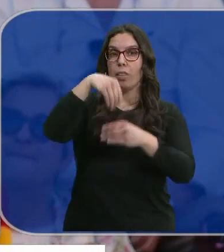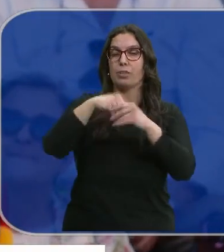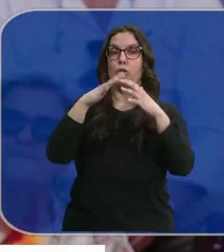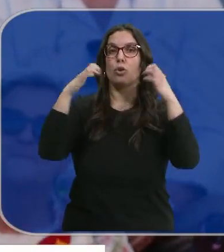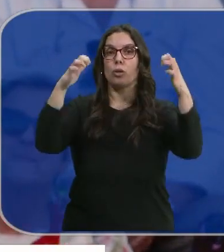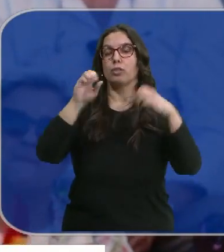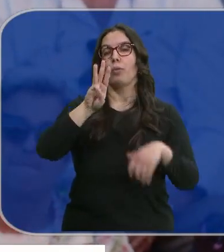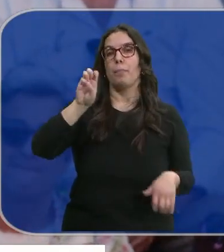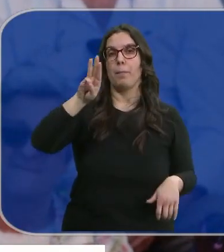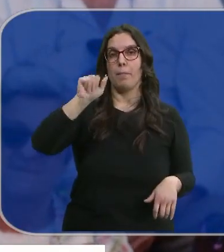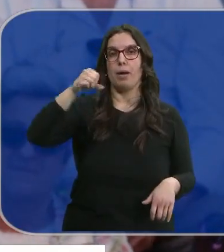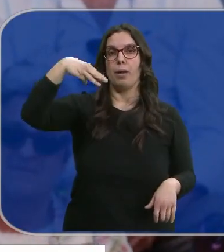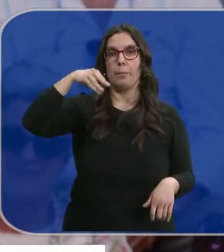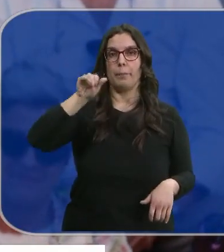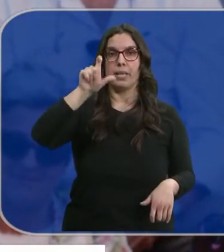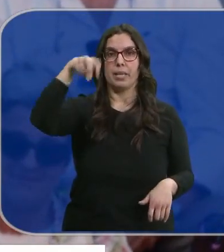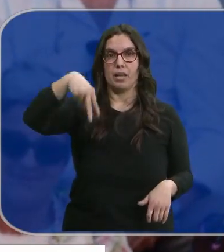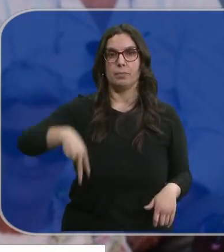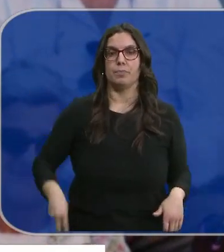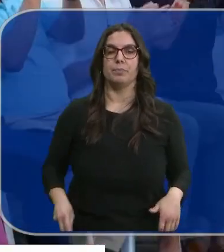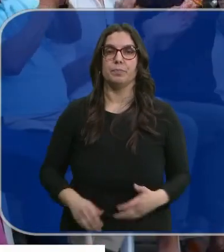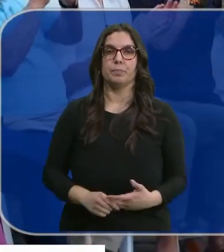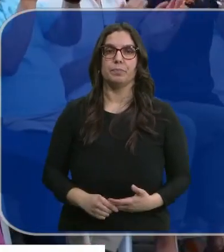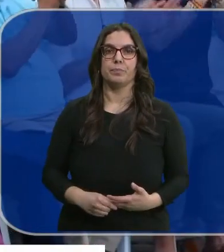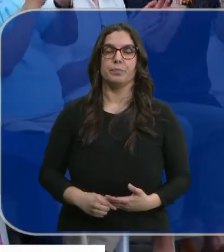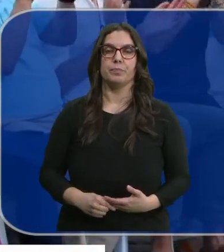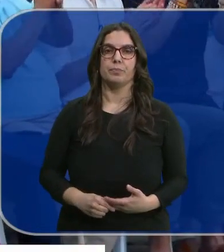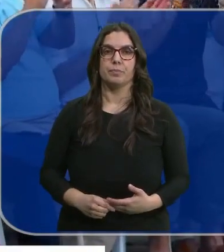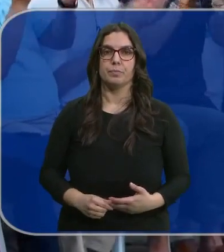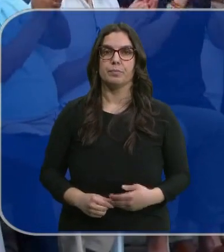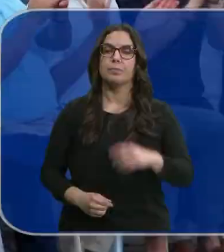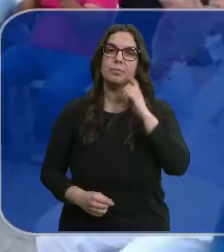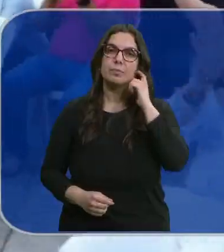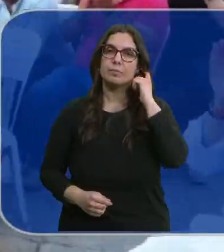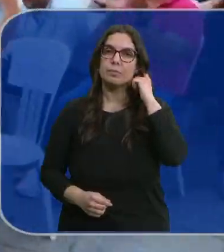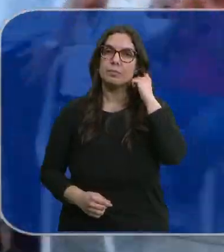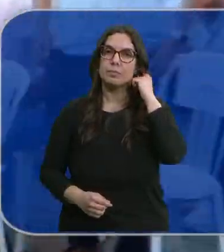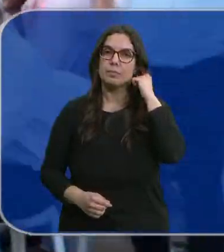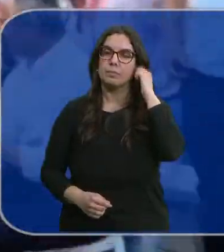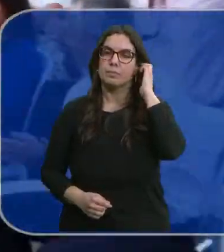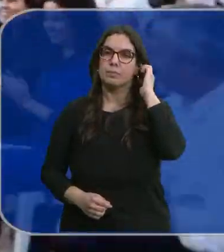Congreso, Pepa Millán. Yo debía estar en otro sitio. Sáez, apoyando a Santiago.